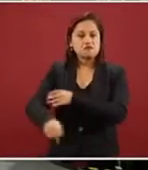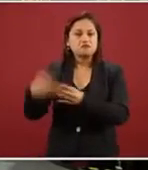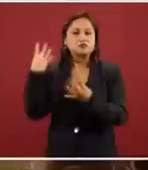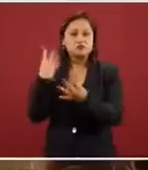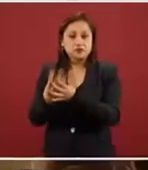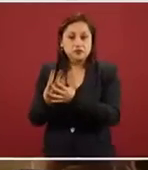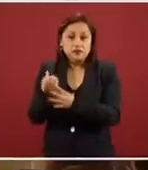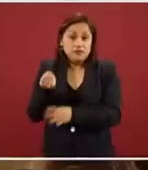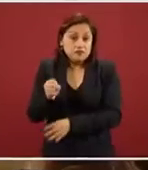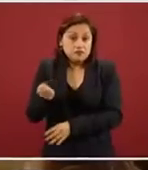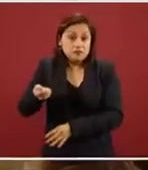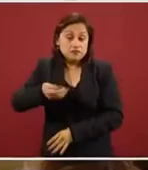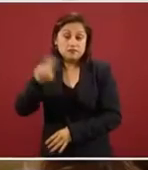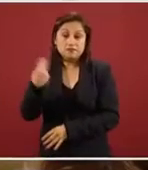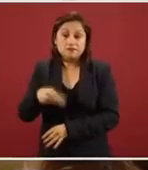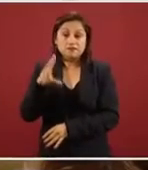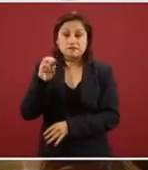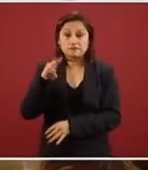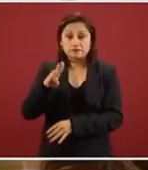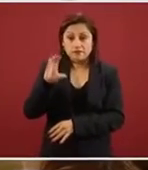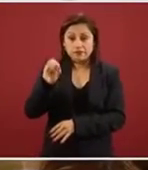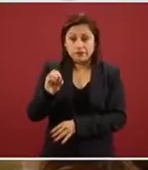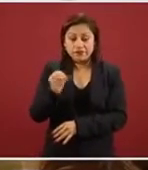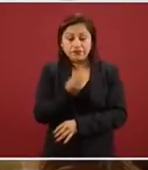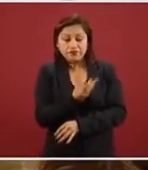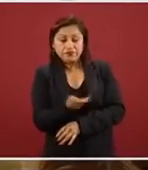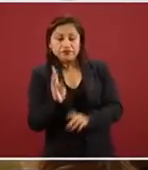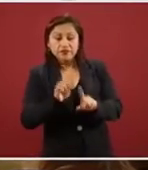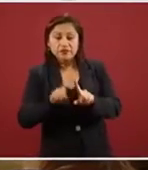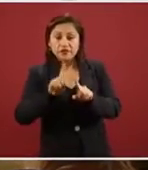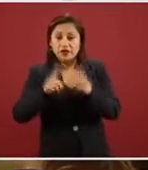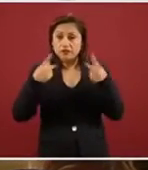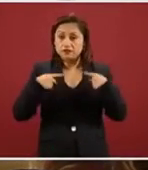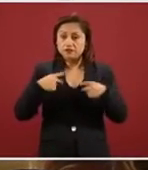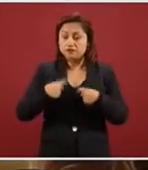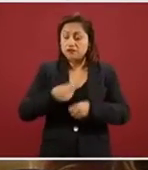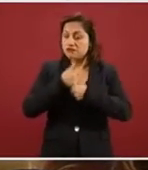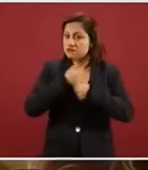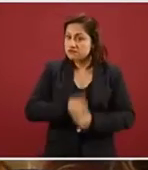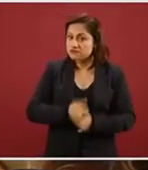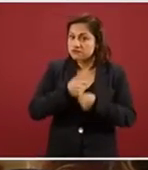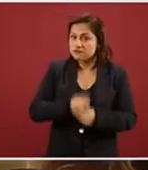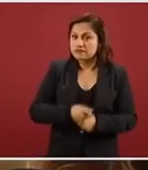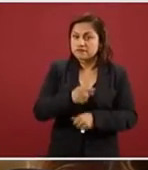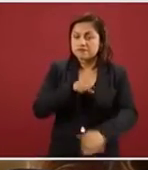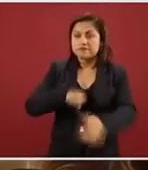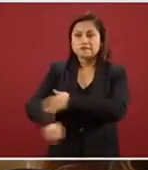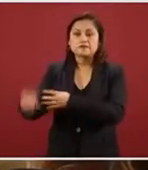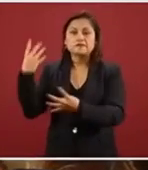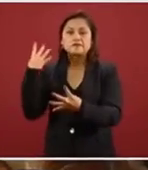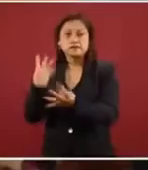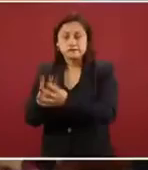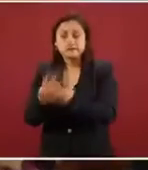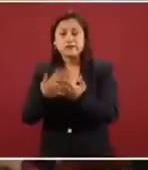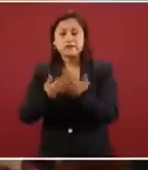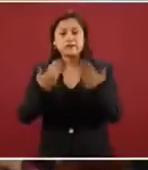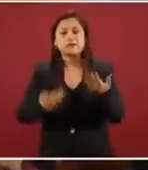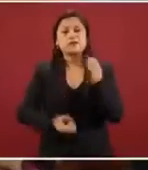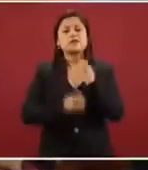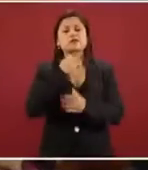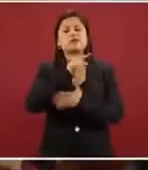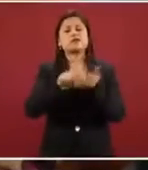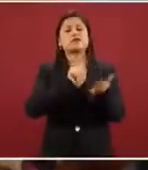estas víctimas que no van a alcanzar algunas con la ley de amnistía, no van a alcanzar su libertad, ¿cuál